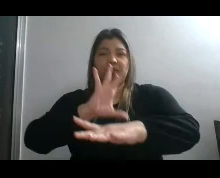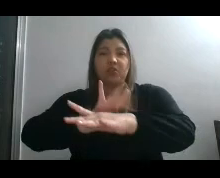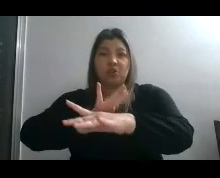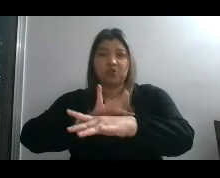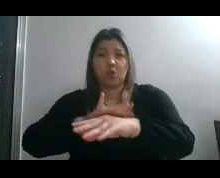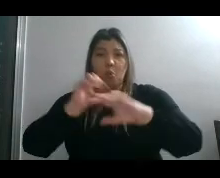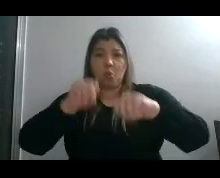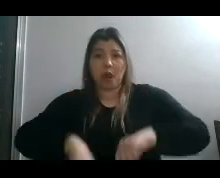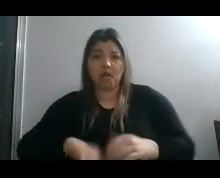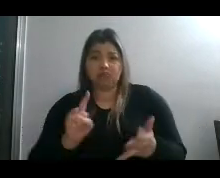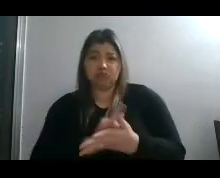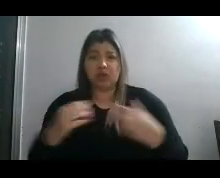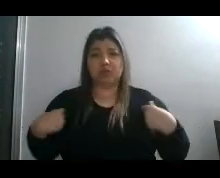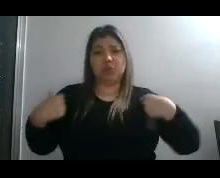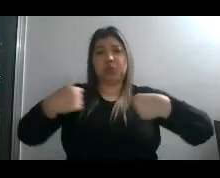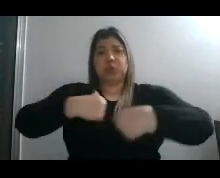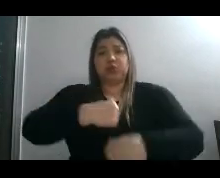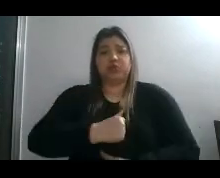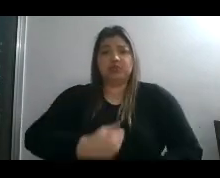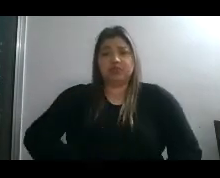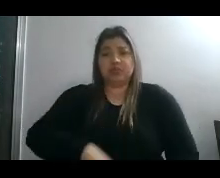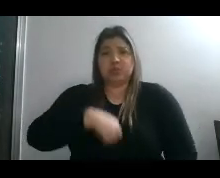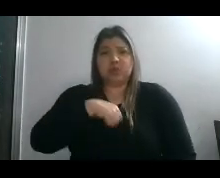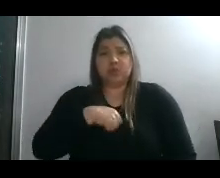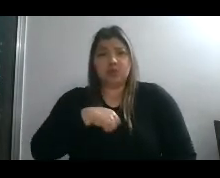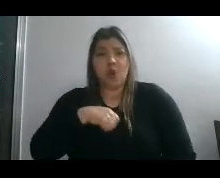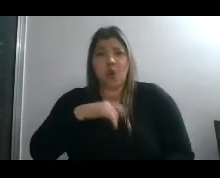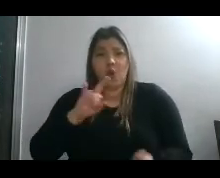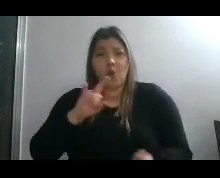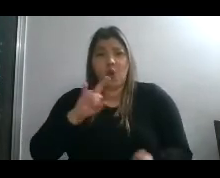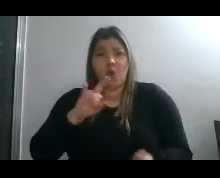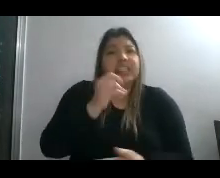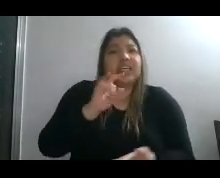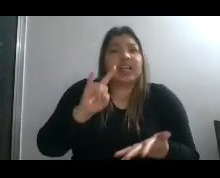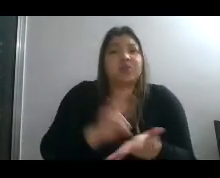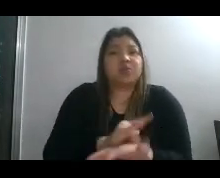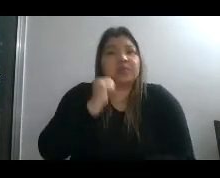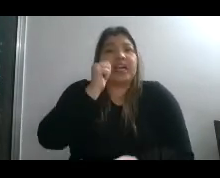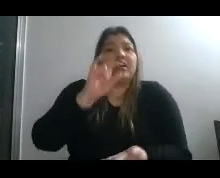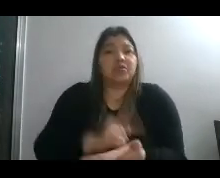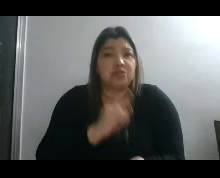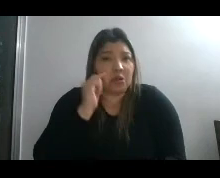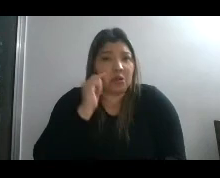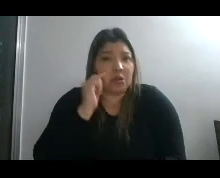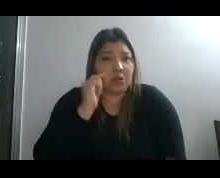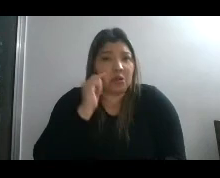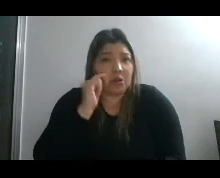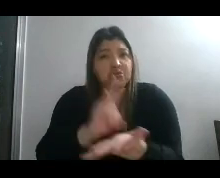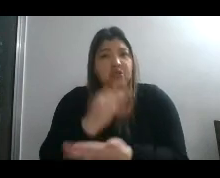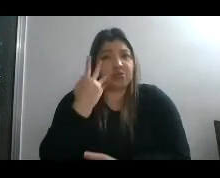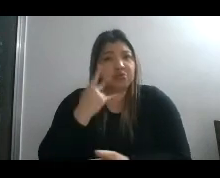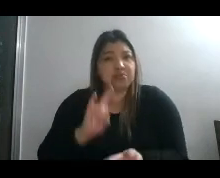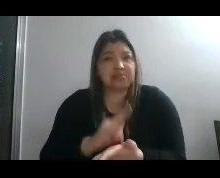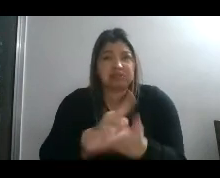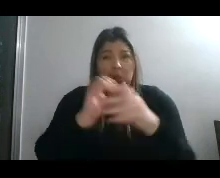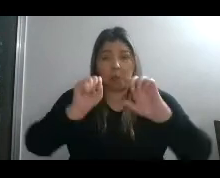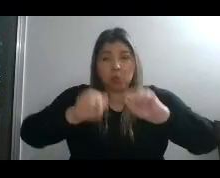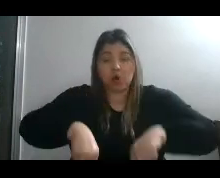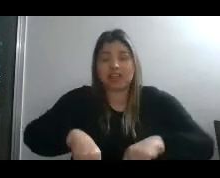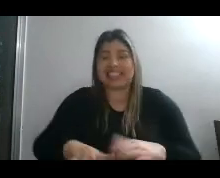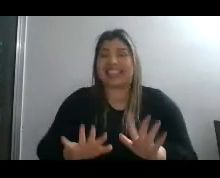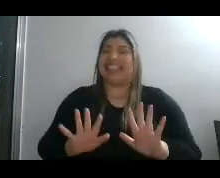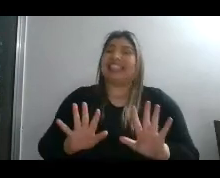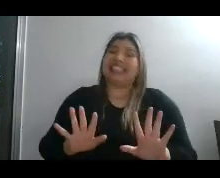Definir si en esa institución va a haber o no atención de COVID-19, porque ya sabemos que se encuentra en todos lados este